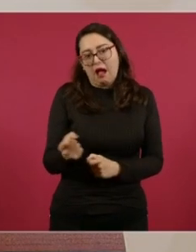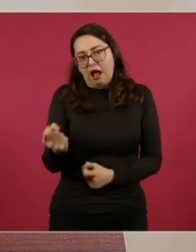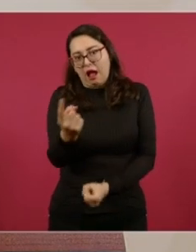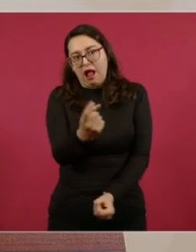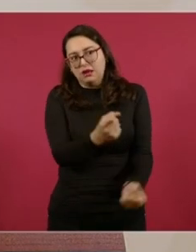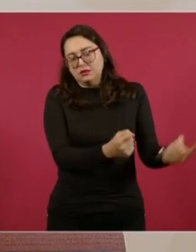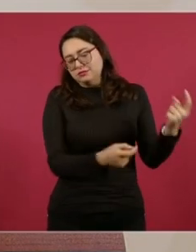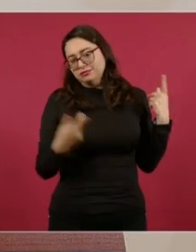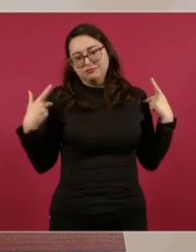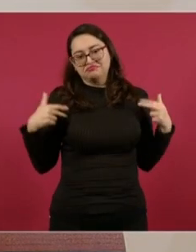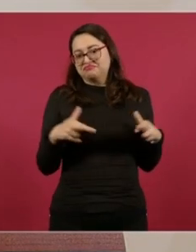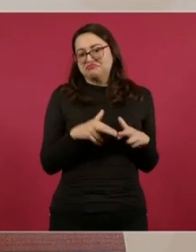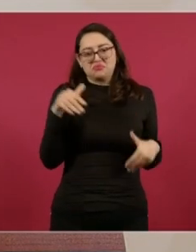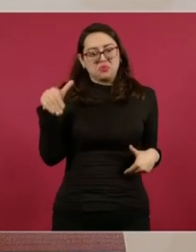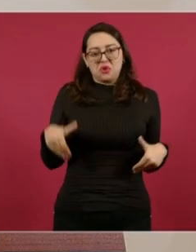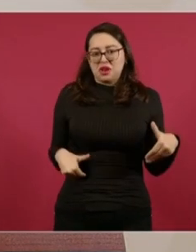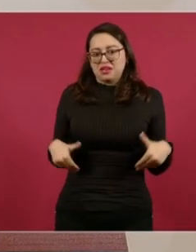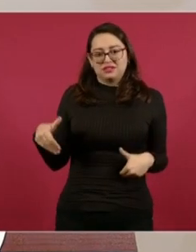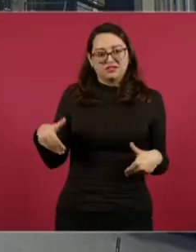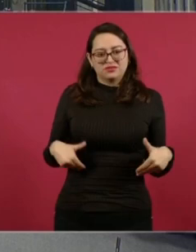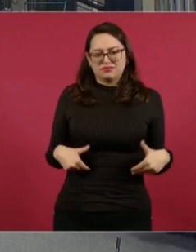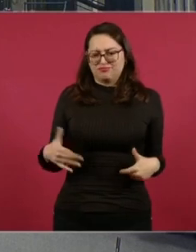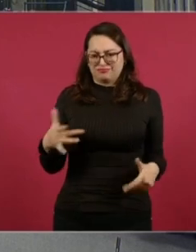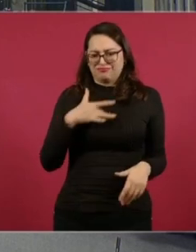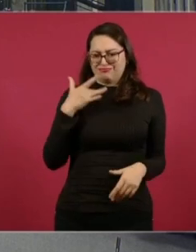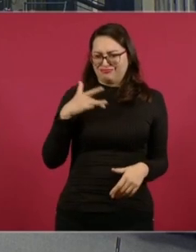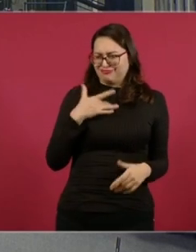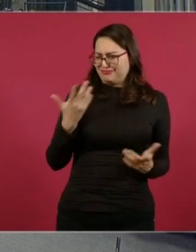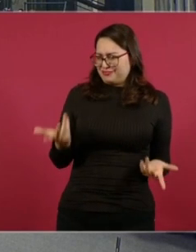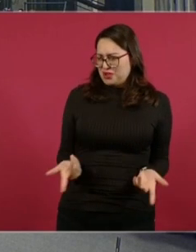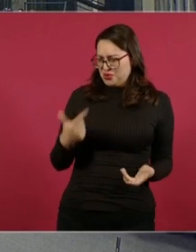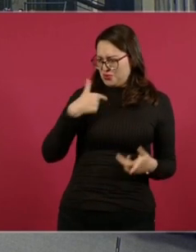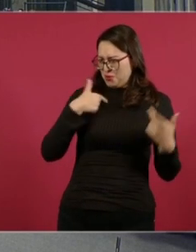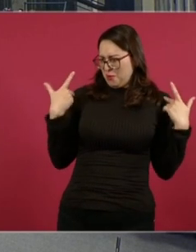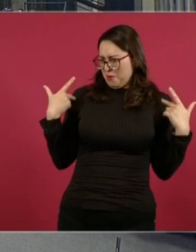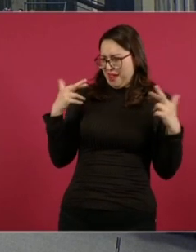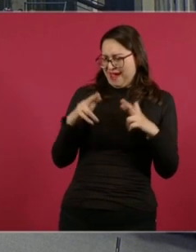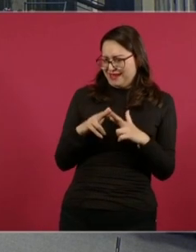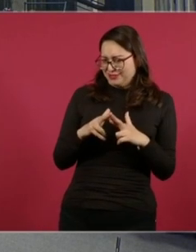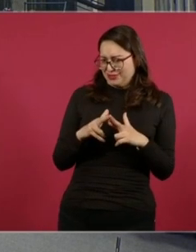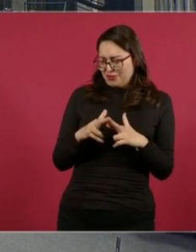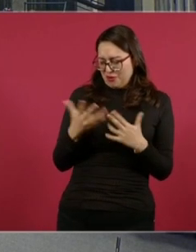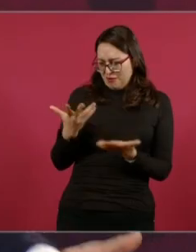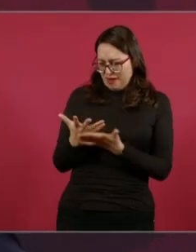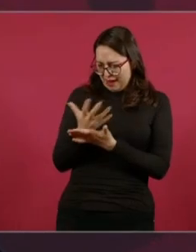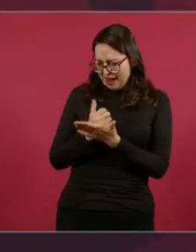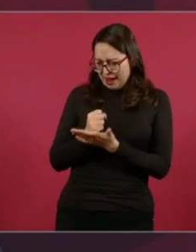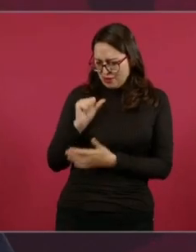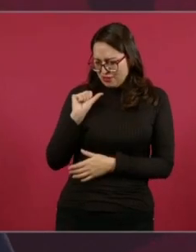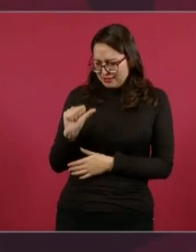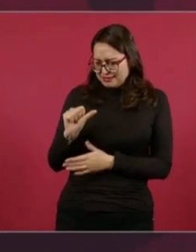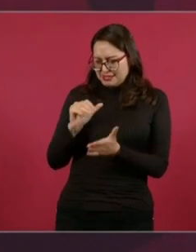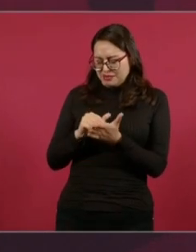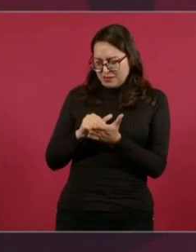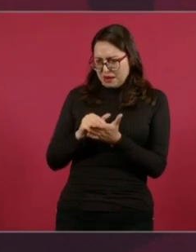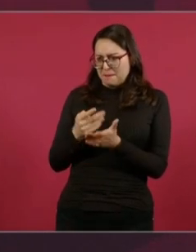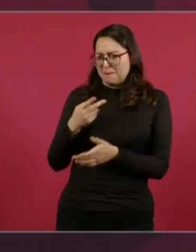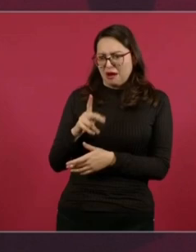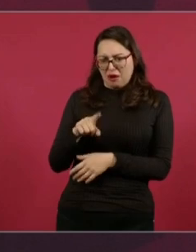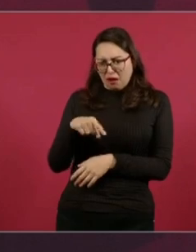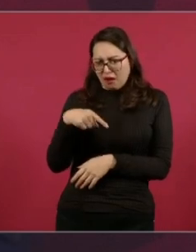algunos maestros, que es, de repente dice: ¿cómo? Si yo soy maestro, ya gano igual